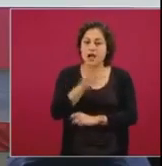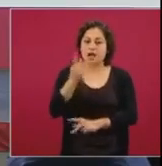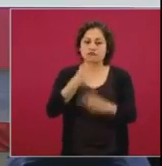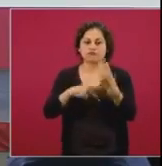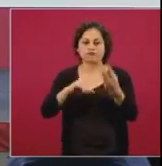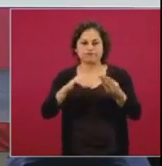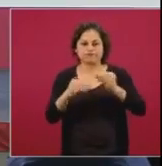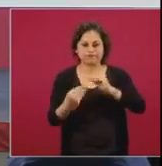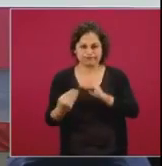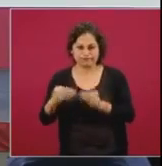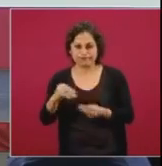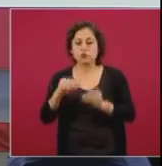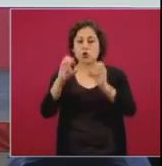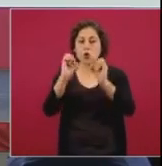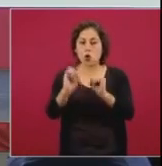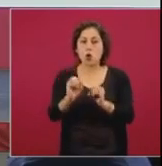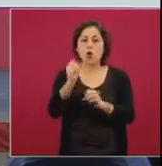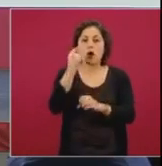favor?